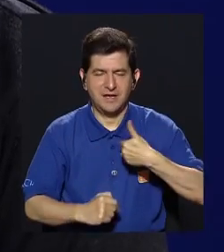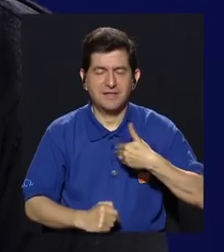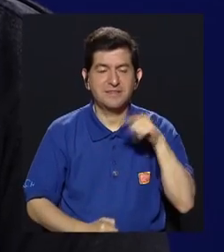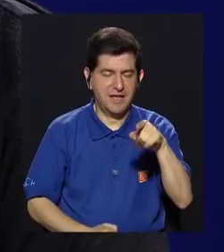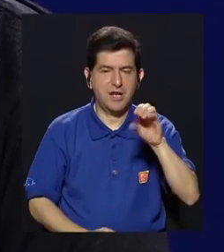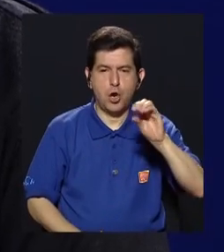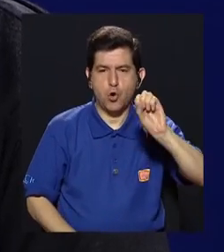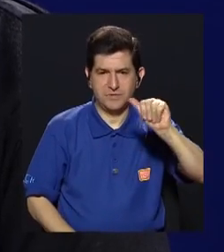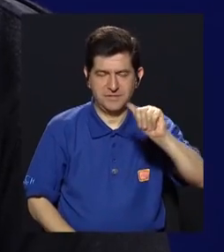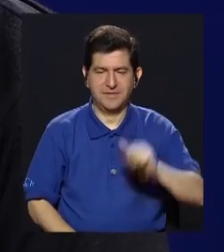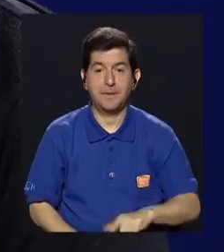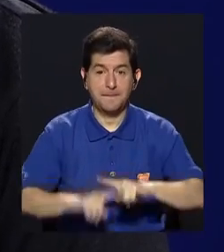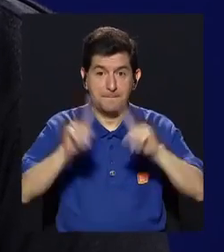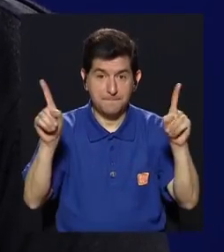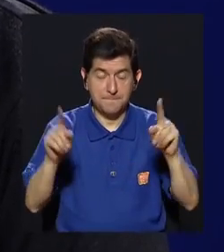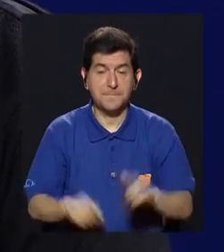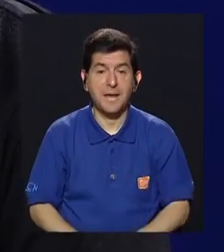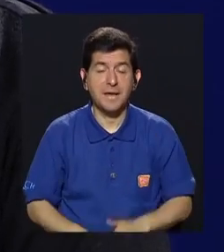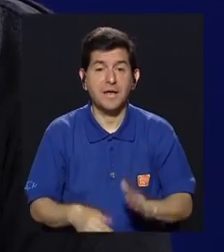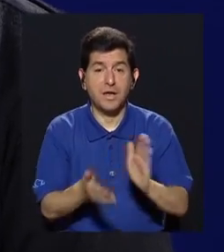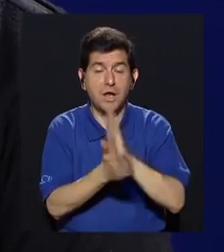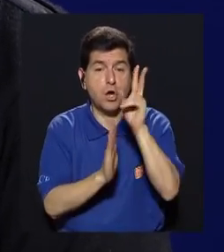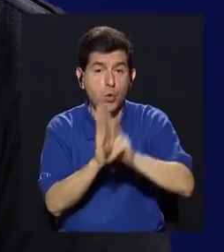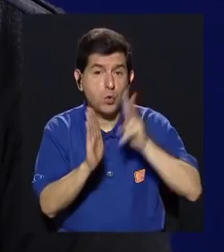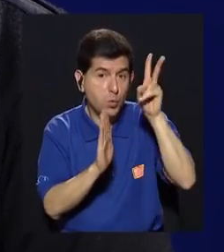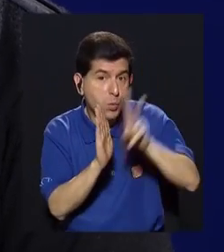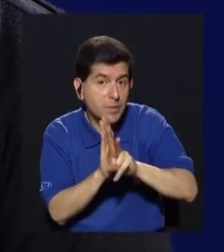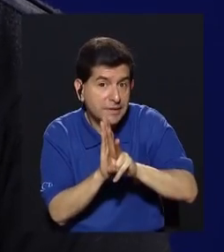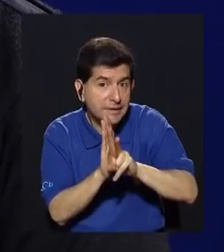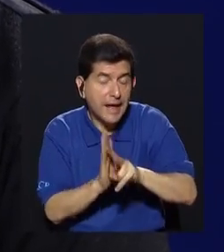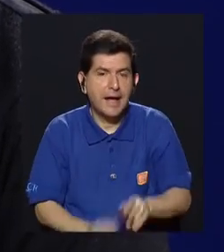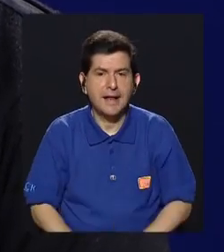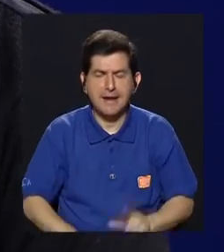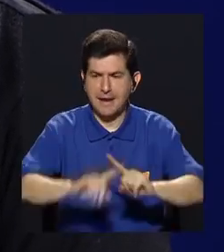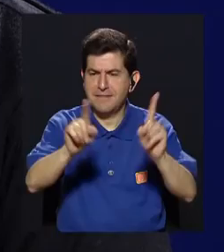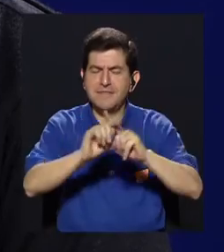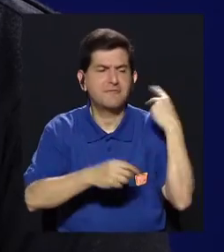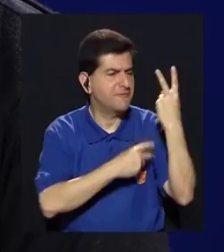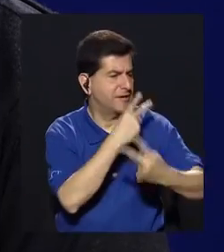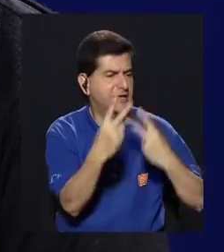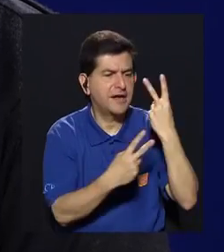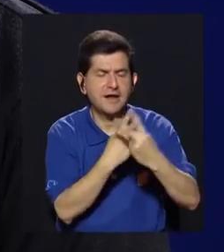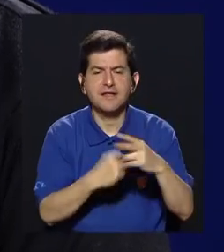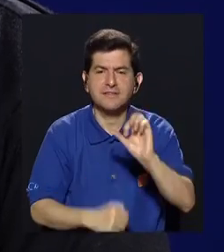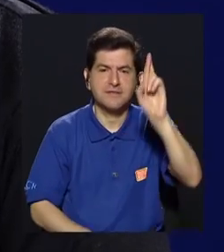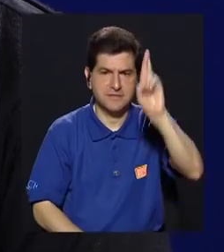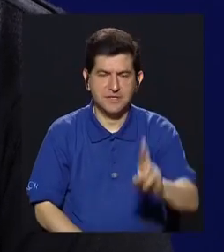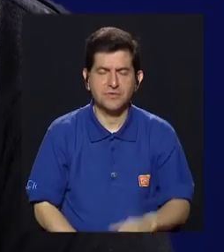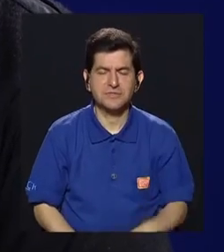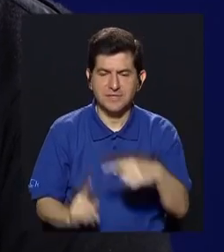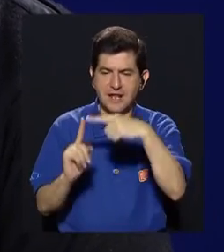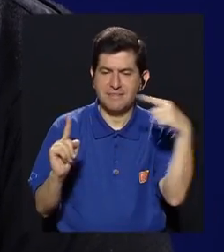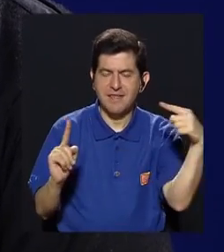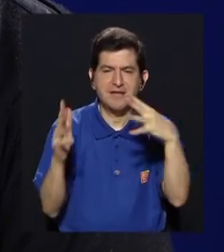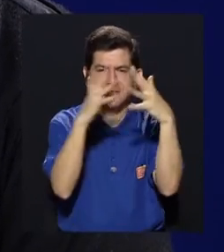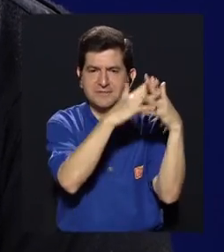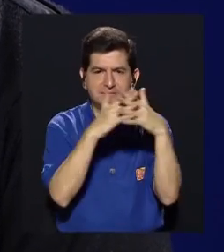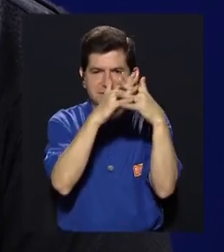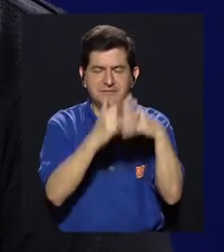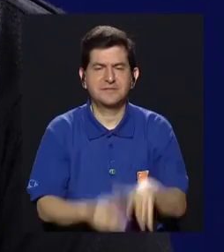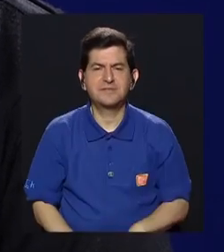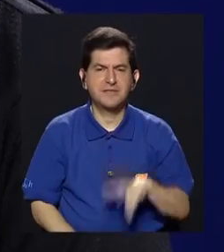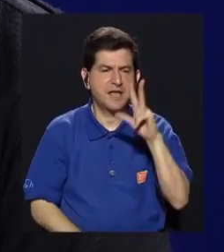pensión en general verdad yo ya me había visualizado y había empezado a entender cómo es la dinámica social de la península pero